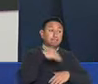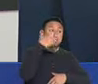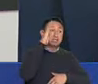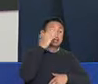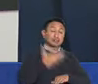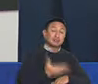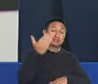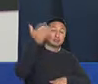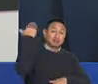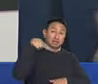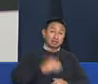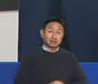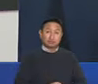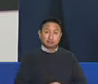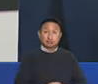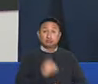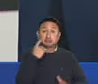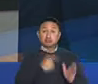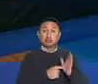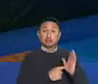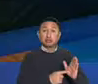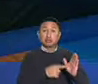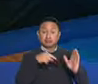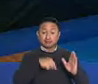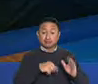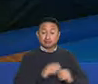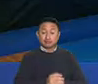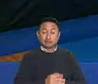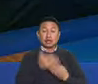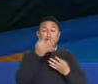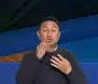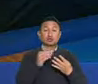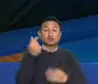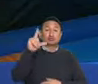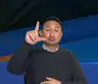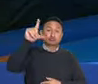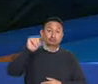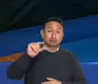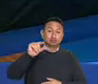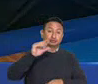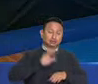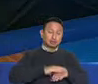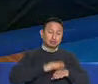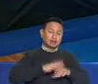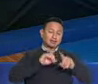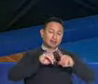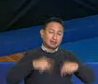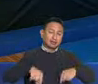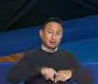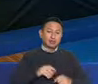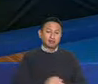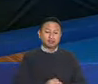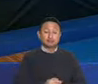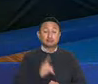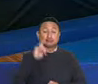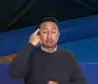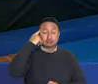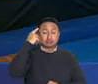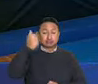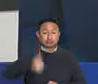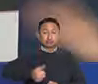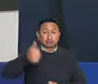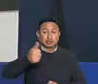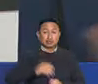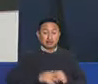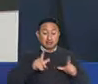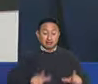las administraciones anteriores, tomando en cuenta que hemos tenido una reducción de presupuesto por las distintas reducciones, tanto en el gobierno de